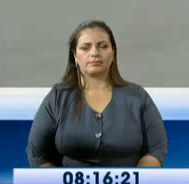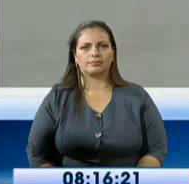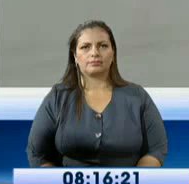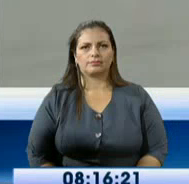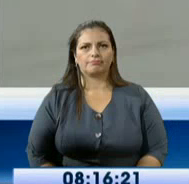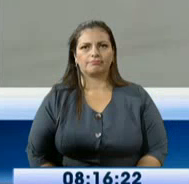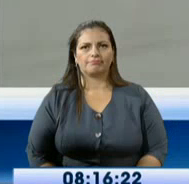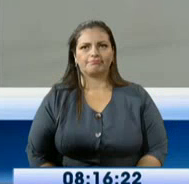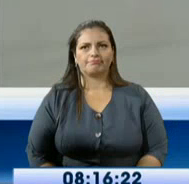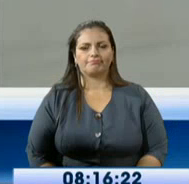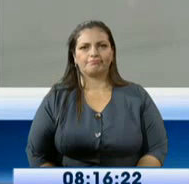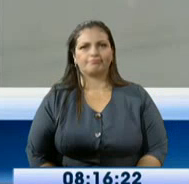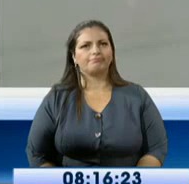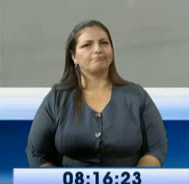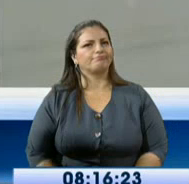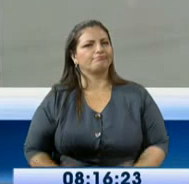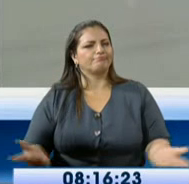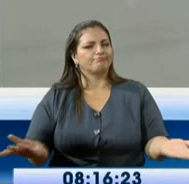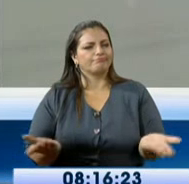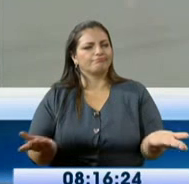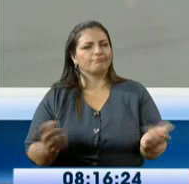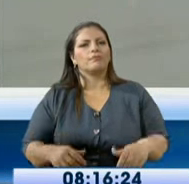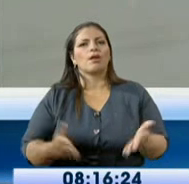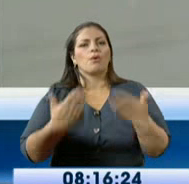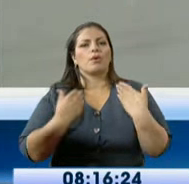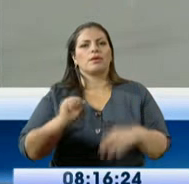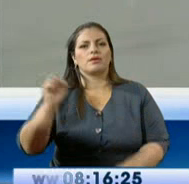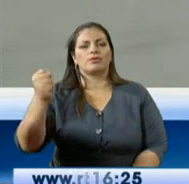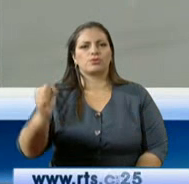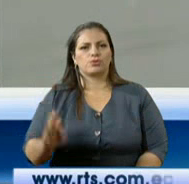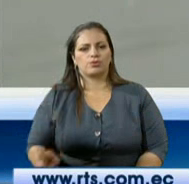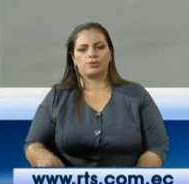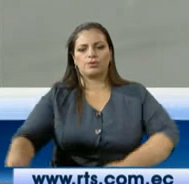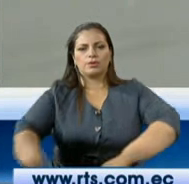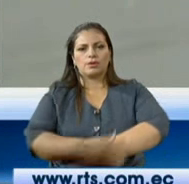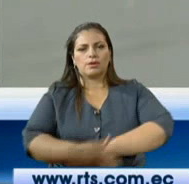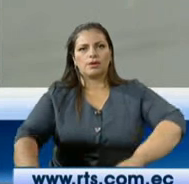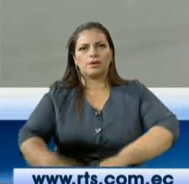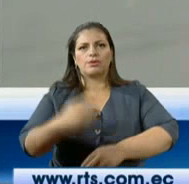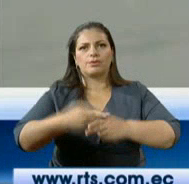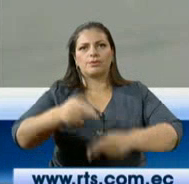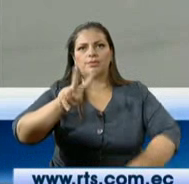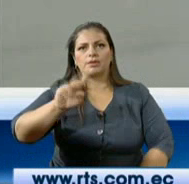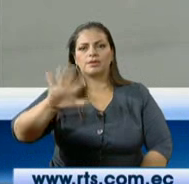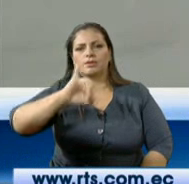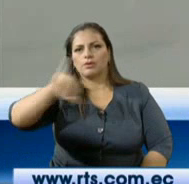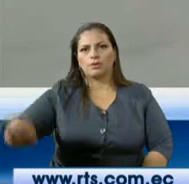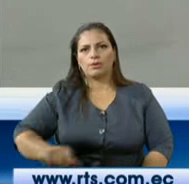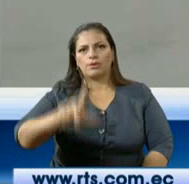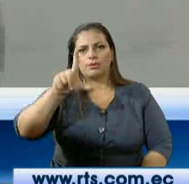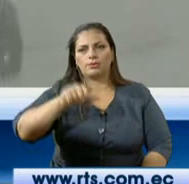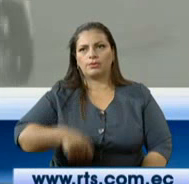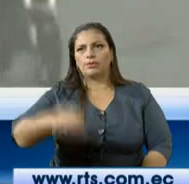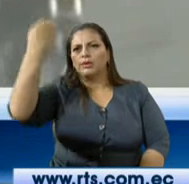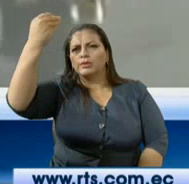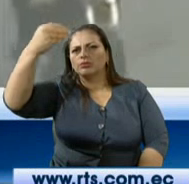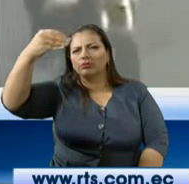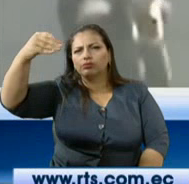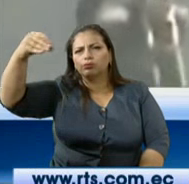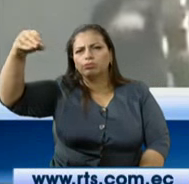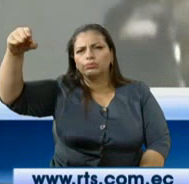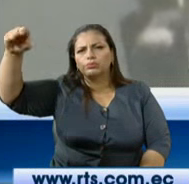El escenario fue en la avenida 25 de Julio, al sur de Guayaquil, y las cámaras de seguridad de la Corporación Ciudadana captan